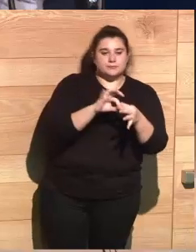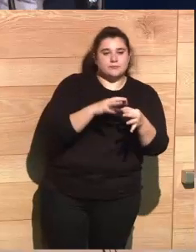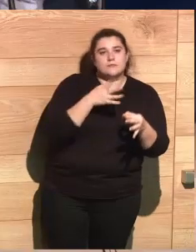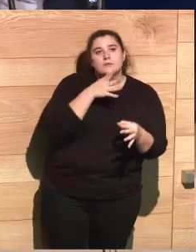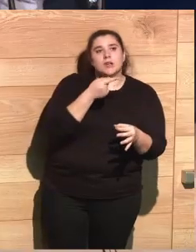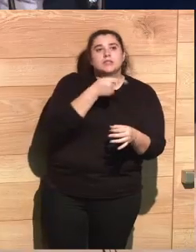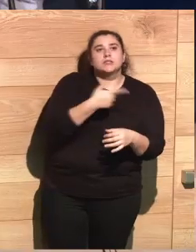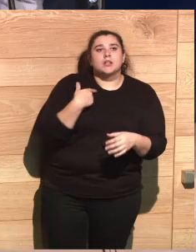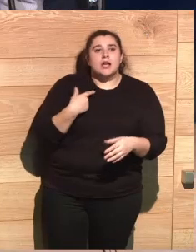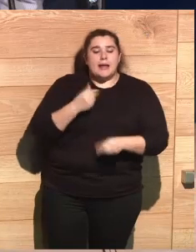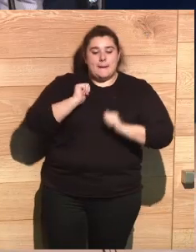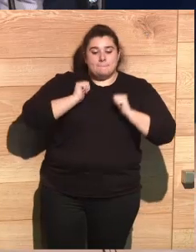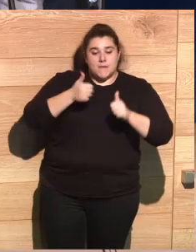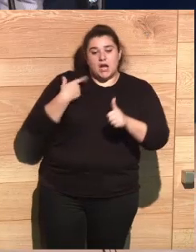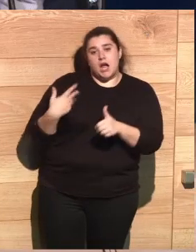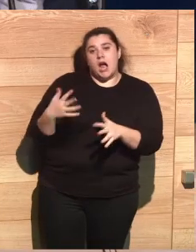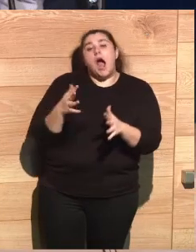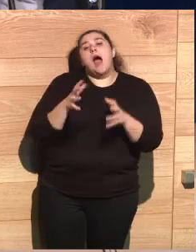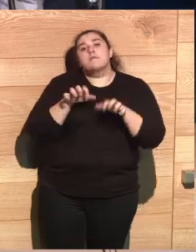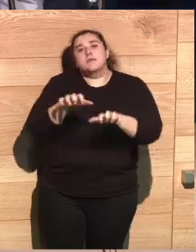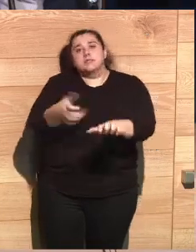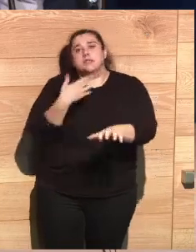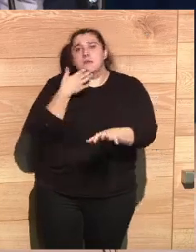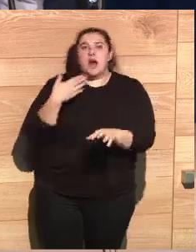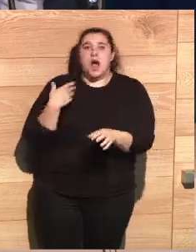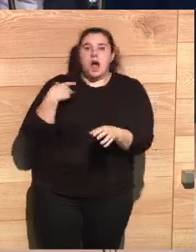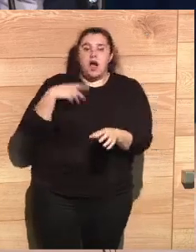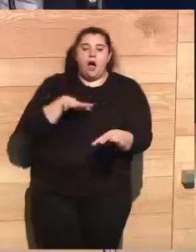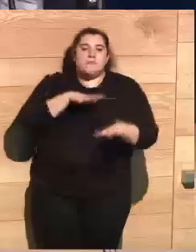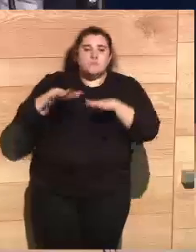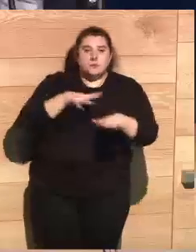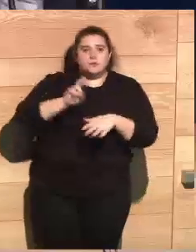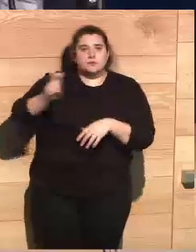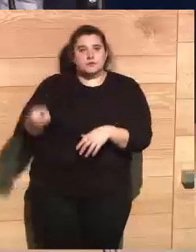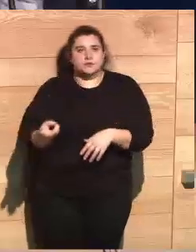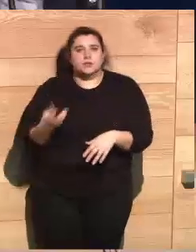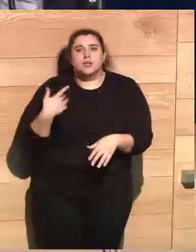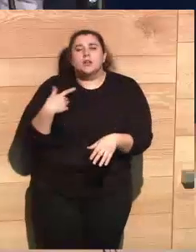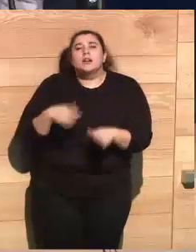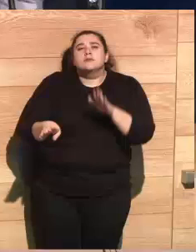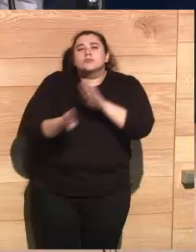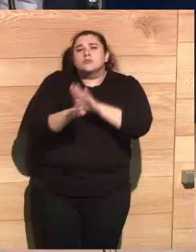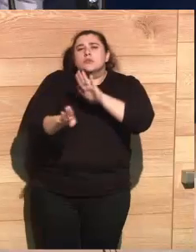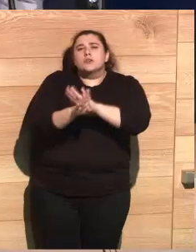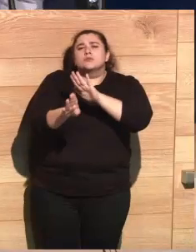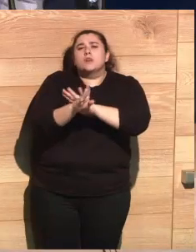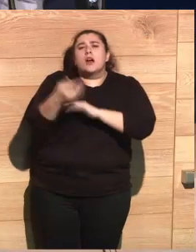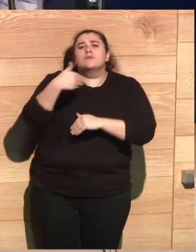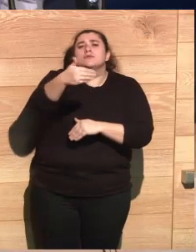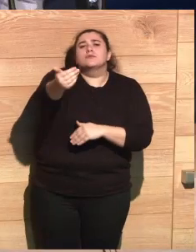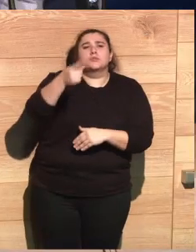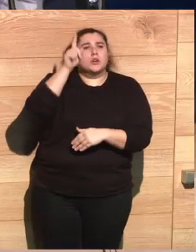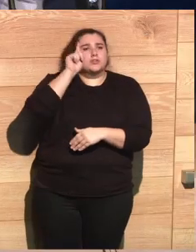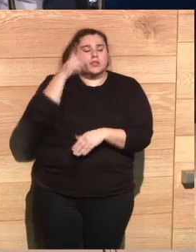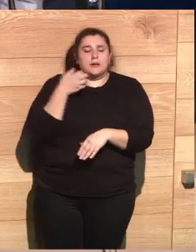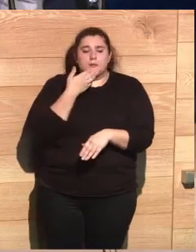por el cual tú aprendes a mecanizar determinados movimientos sin pensar mucho, ¿no? Y entonces avanzas casi a ciegas, ¿no? Sabiendo que si te vas